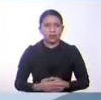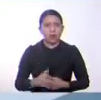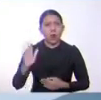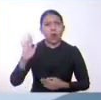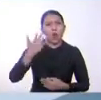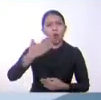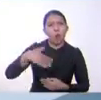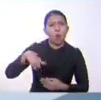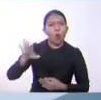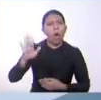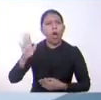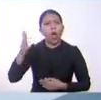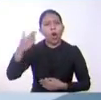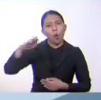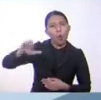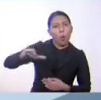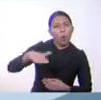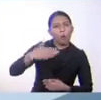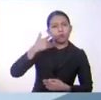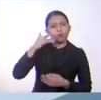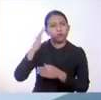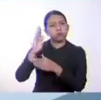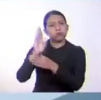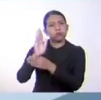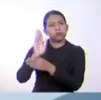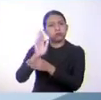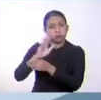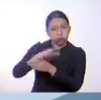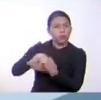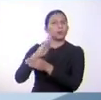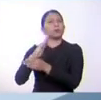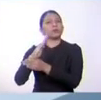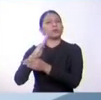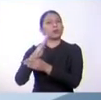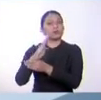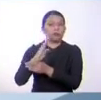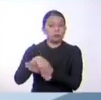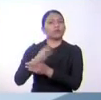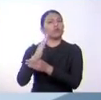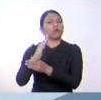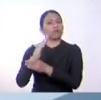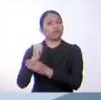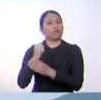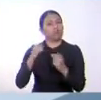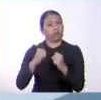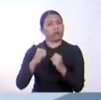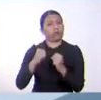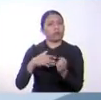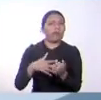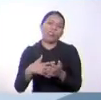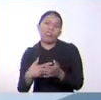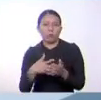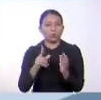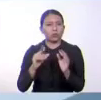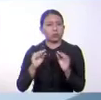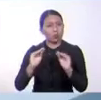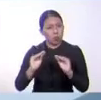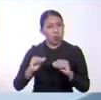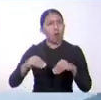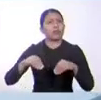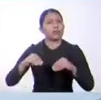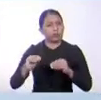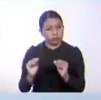que básicamente recuperan su forma original. Son un poco blandas, por decirlo